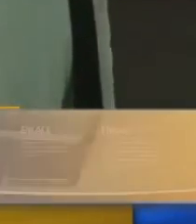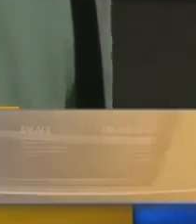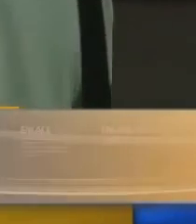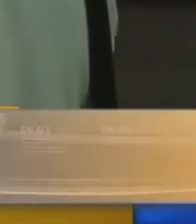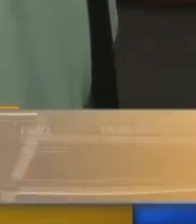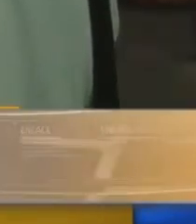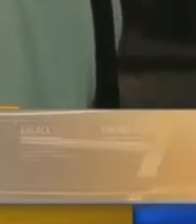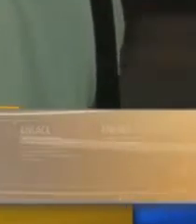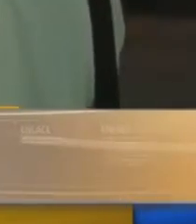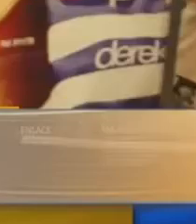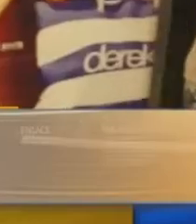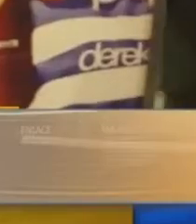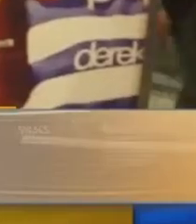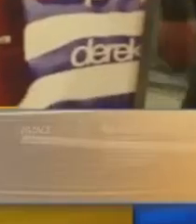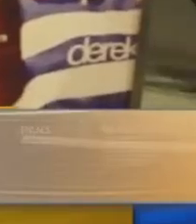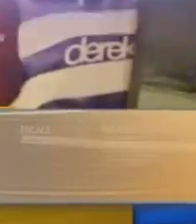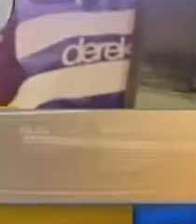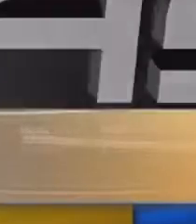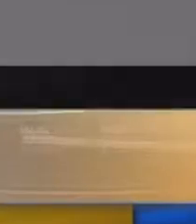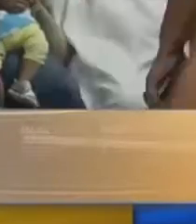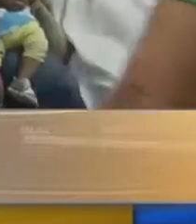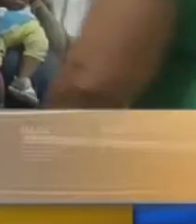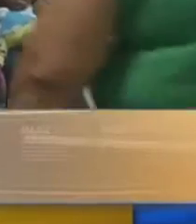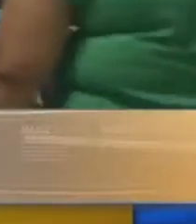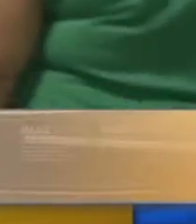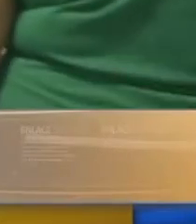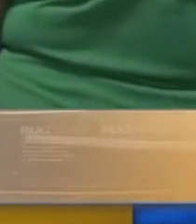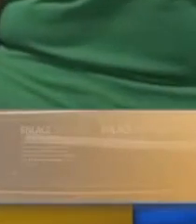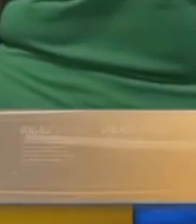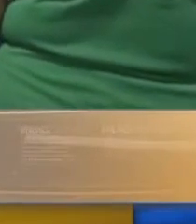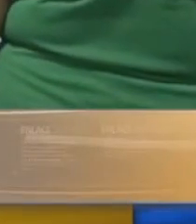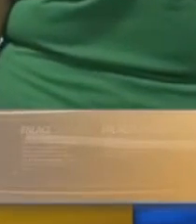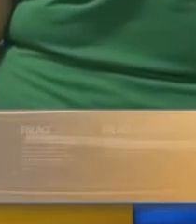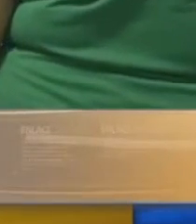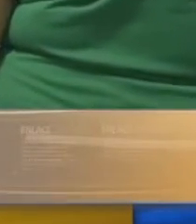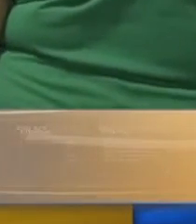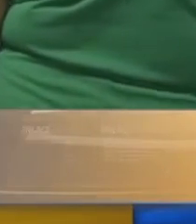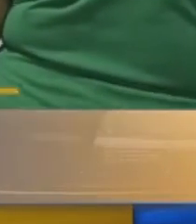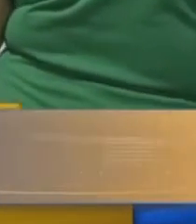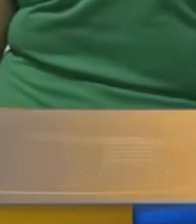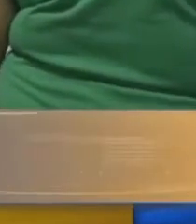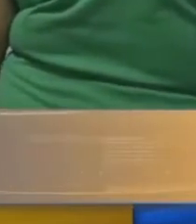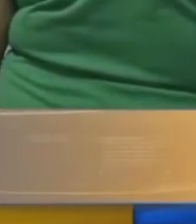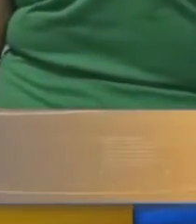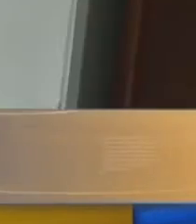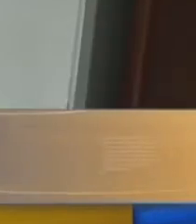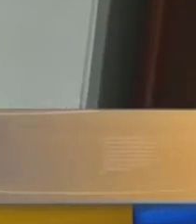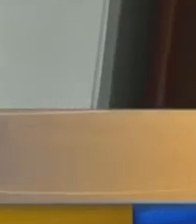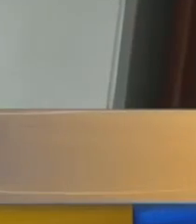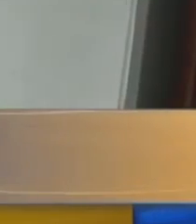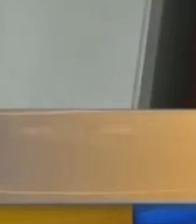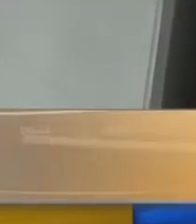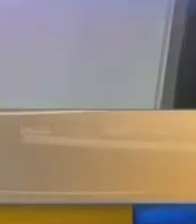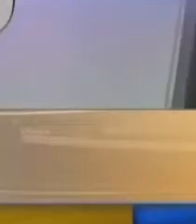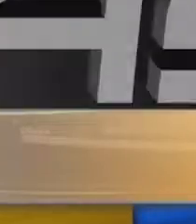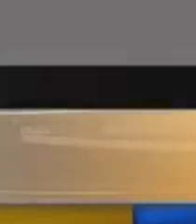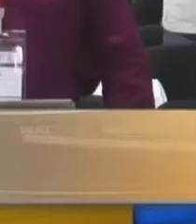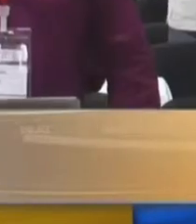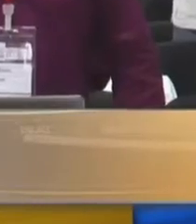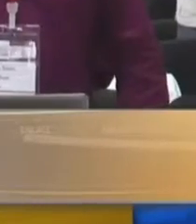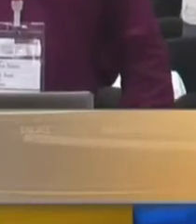municipal. La inspección transcurrió en completa normalidad. Avanza el segundo día de cirugía de labio fisurado y paladar hendido en la policlínica de